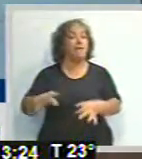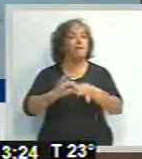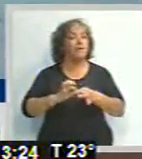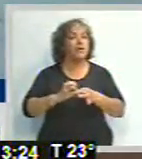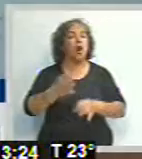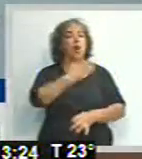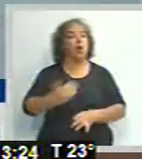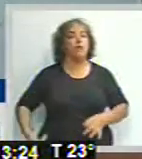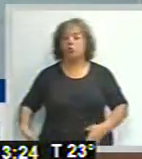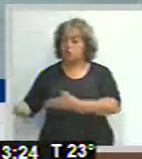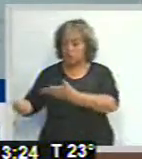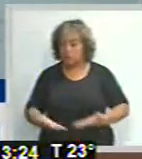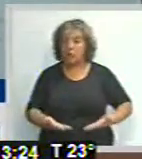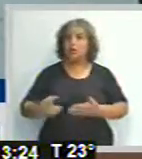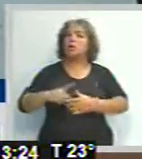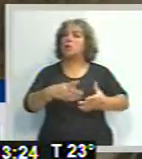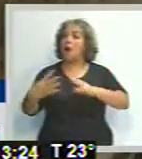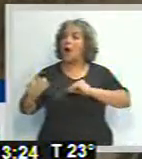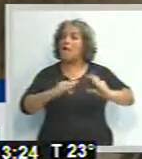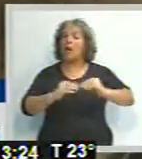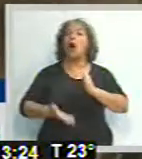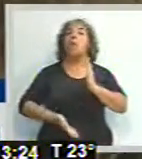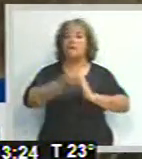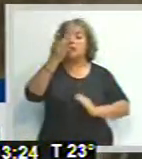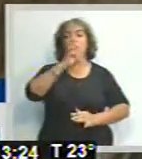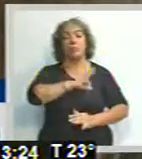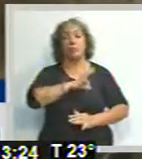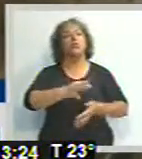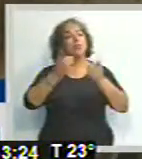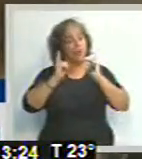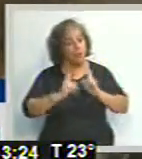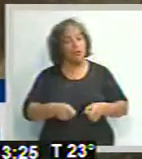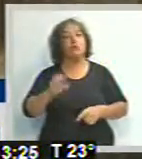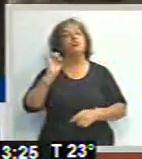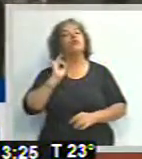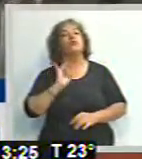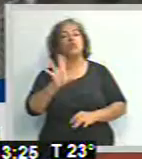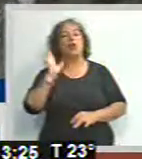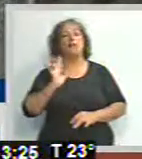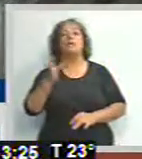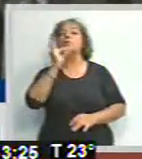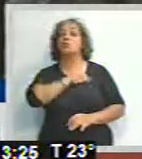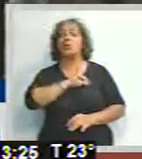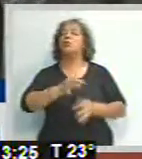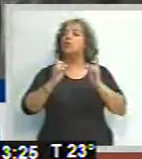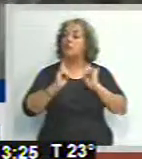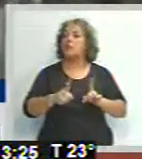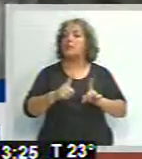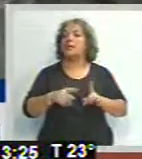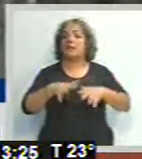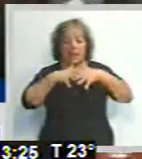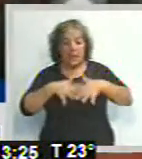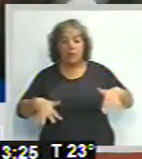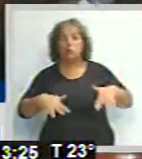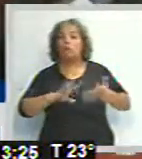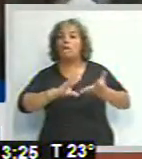nos recibió y negoció con nosotros aumentos salariales, incluso no solamente salarios, sino también la estructura del